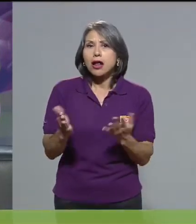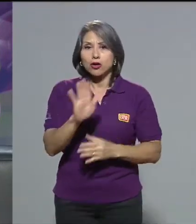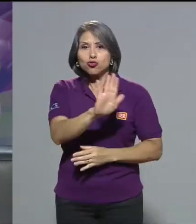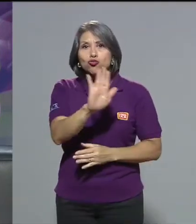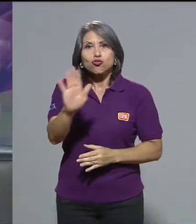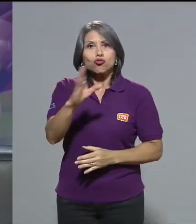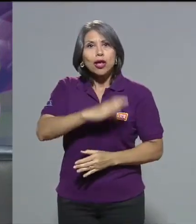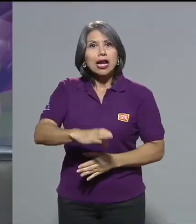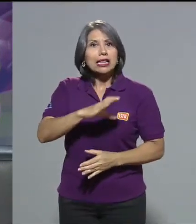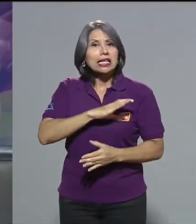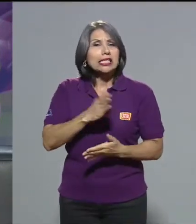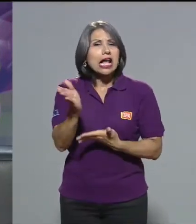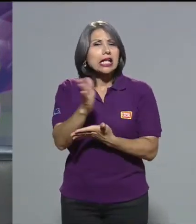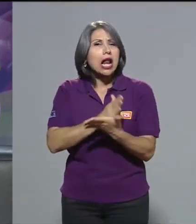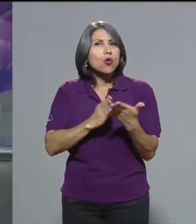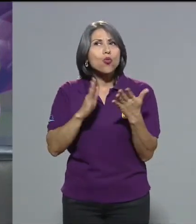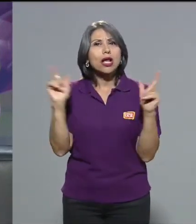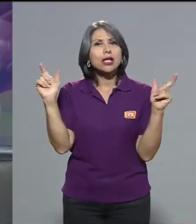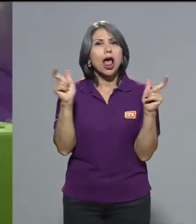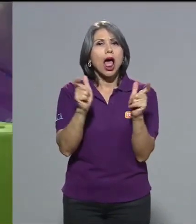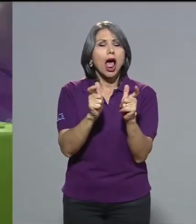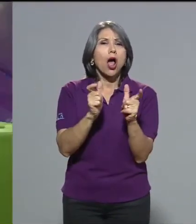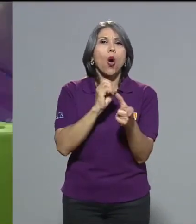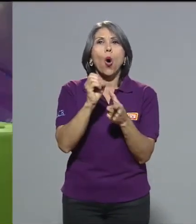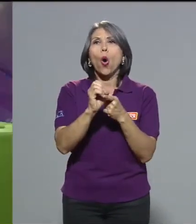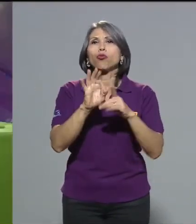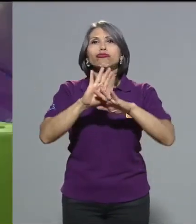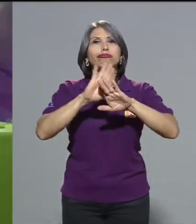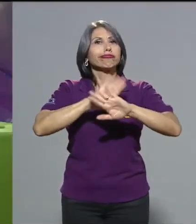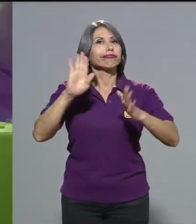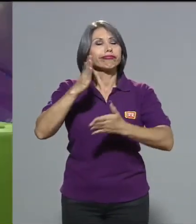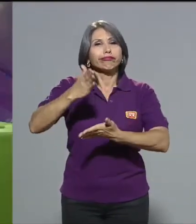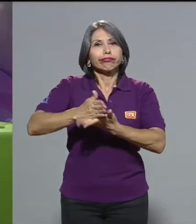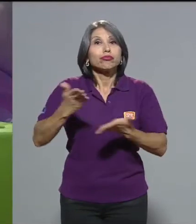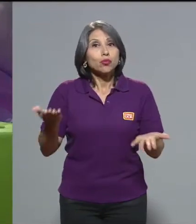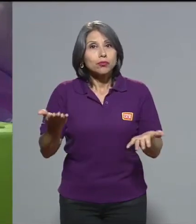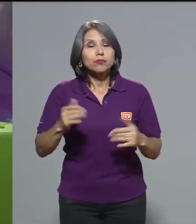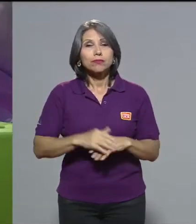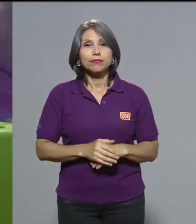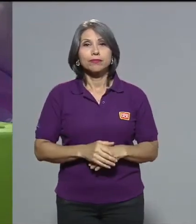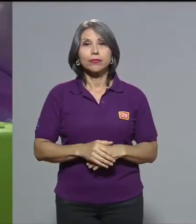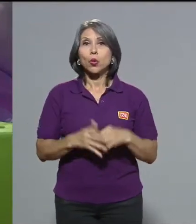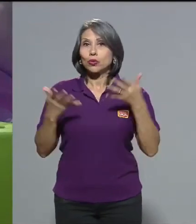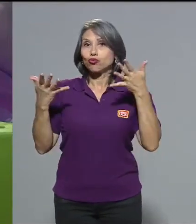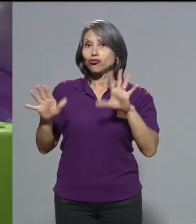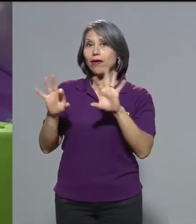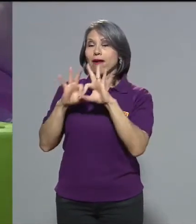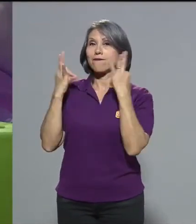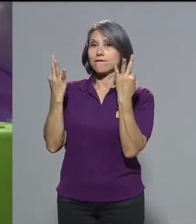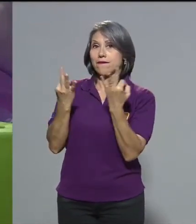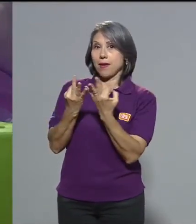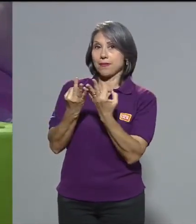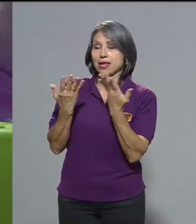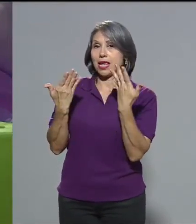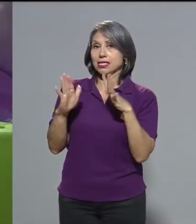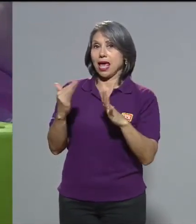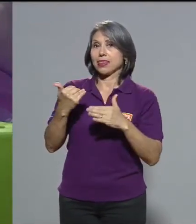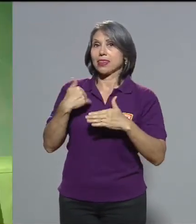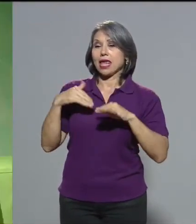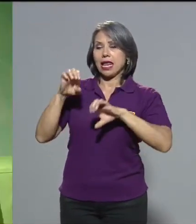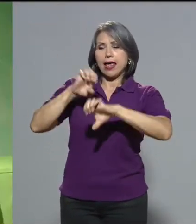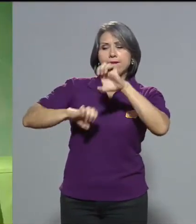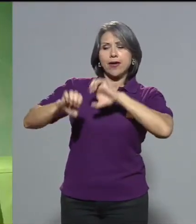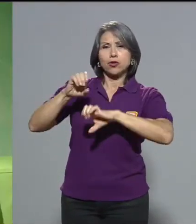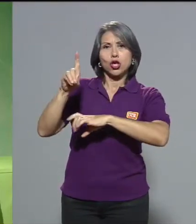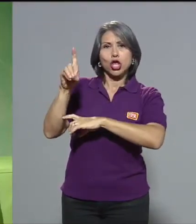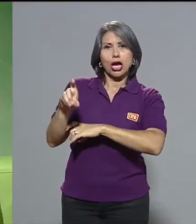otras pues bajen, ¿verdad?, notablemente. Una vez que ya la familia tiene el diagnóstico de su hijo o su hija,